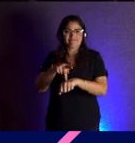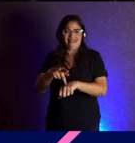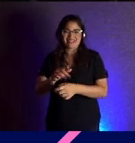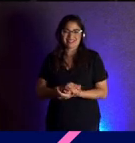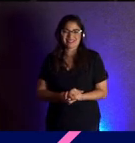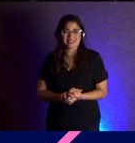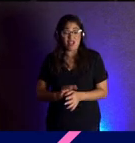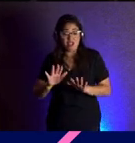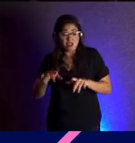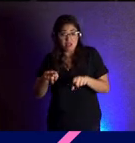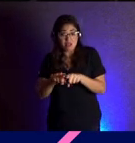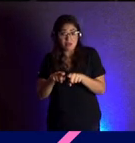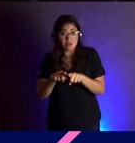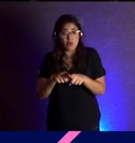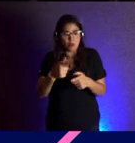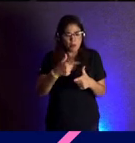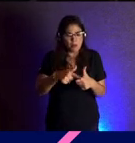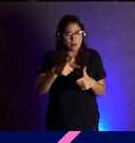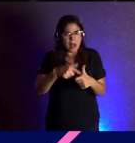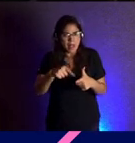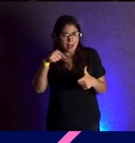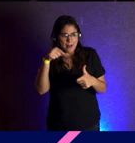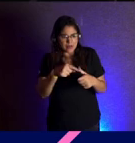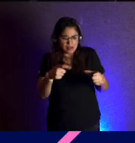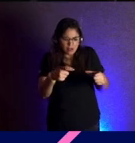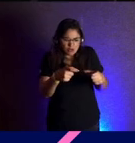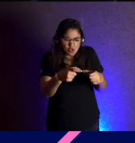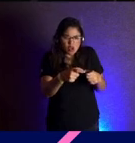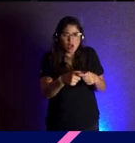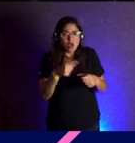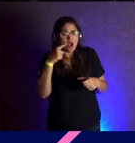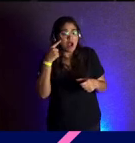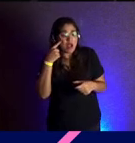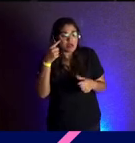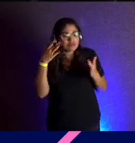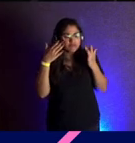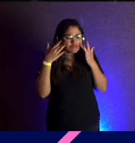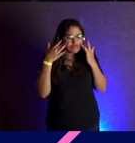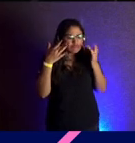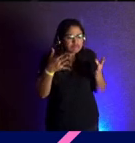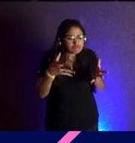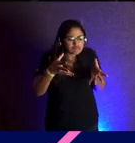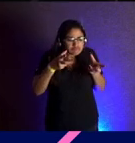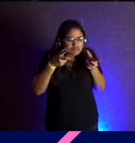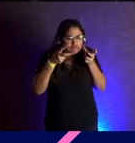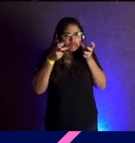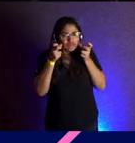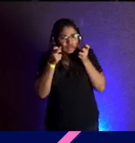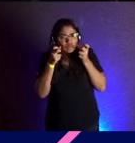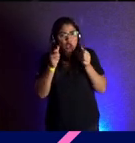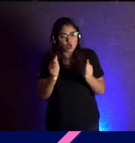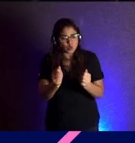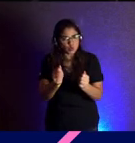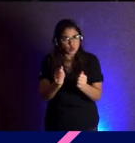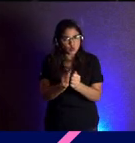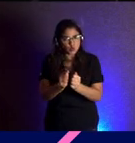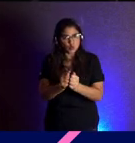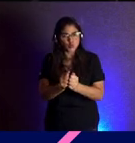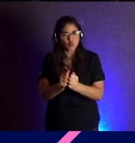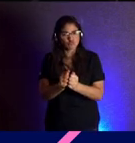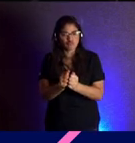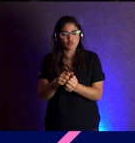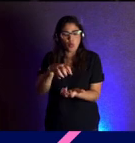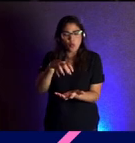se reporten y lleguen a una agenda nacional. Entonces, hay que redimir el rol de periodista local.